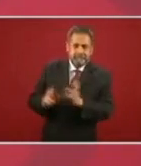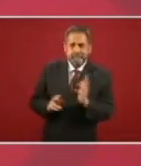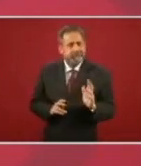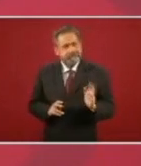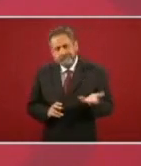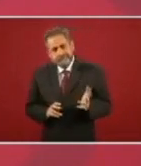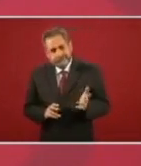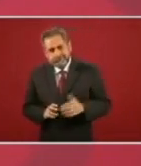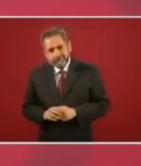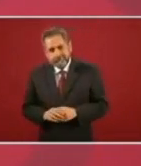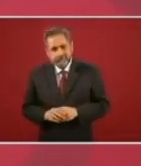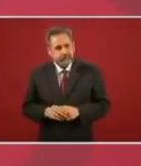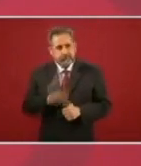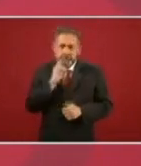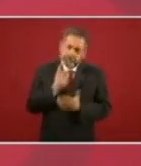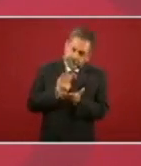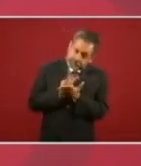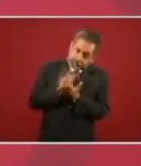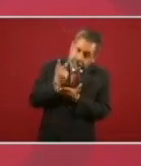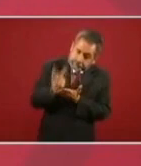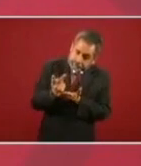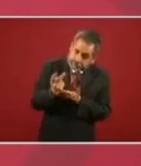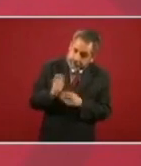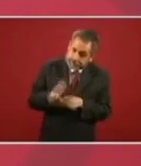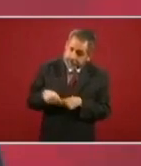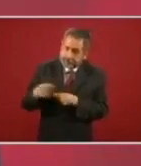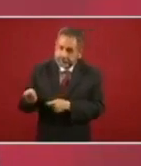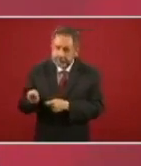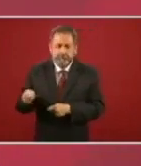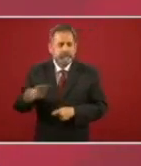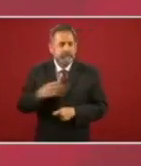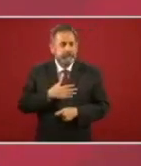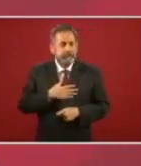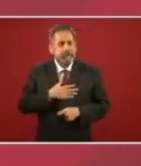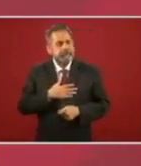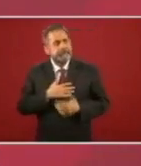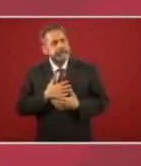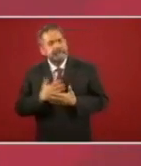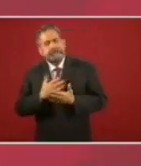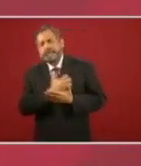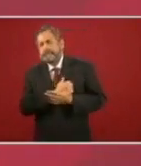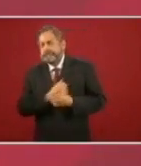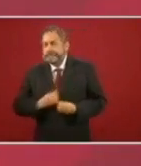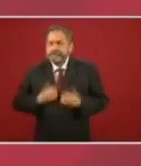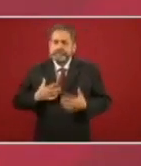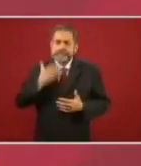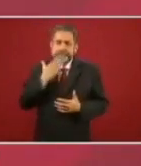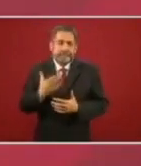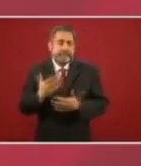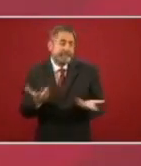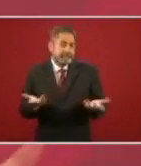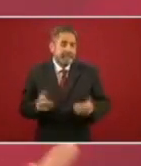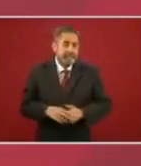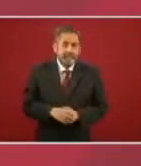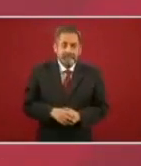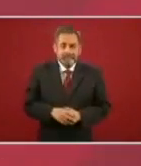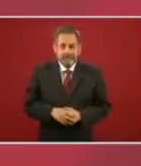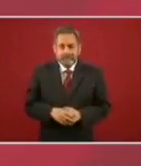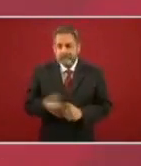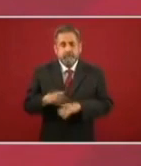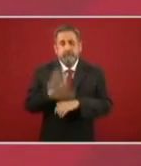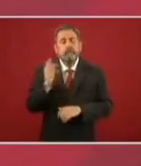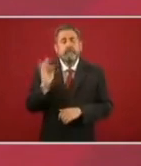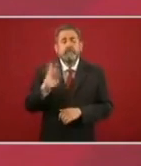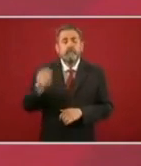entregar un premio que lo disfruten, ¿sí? Pues